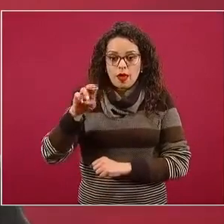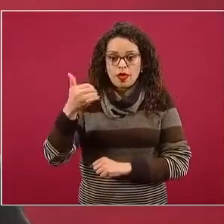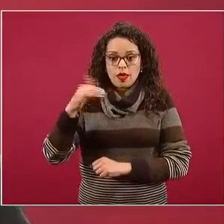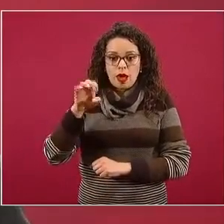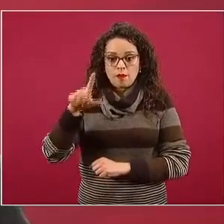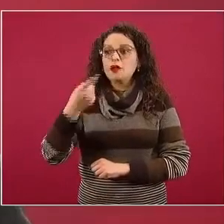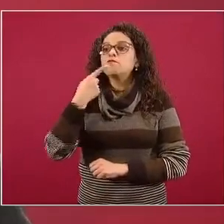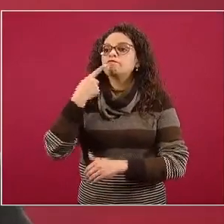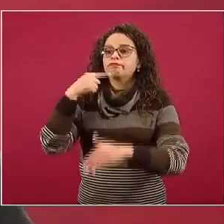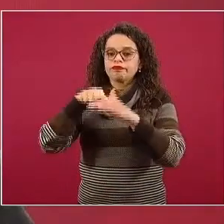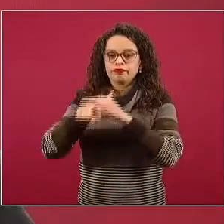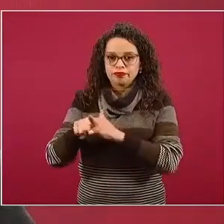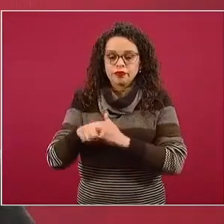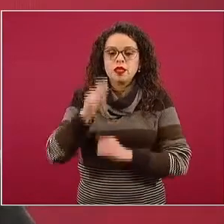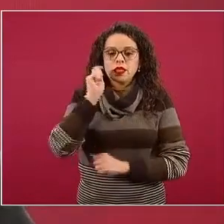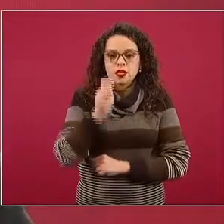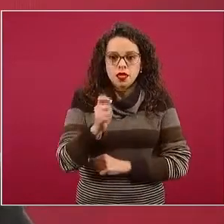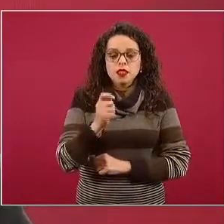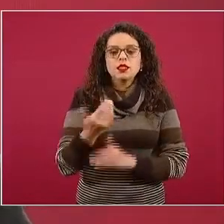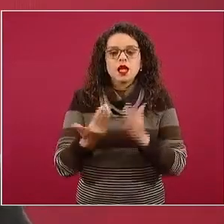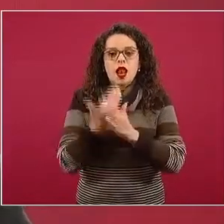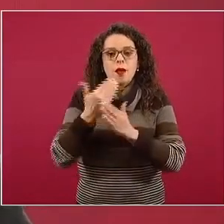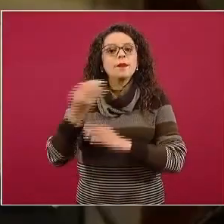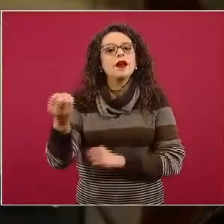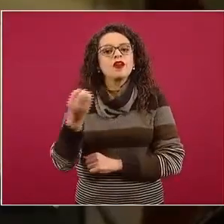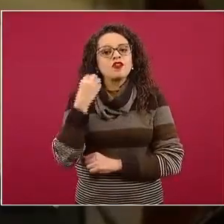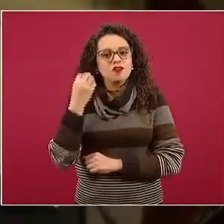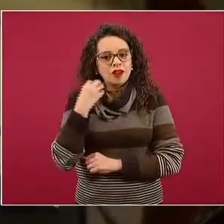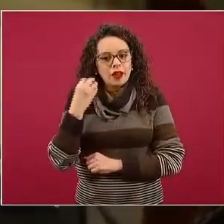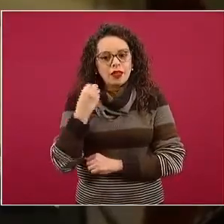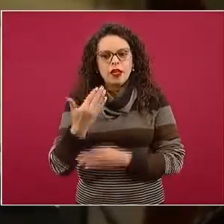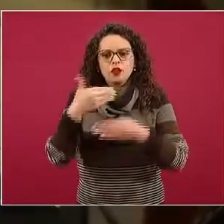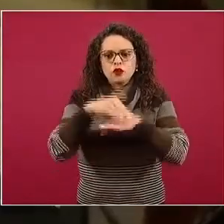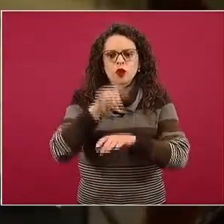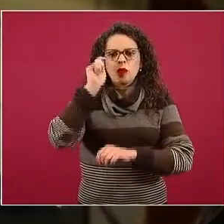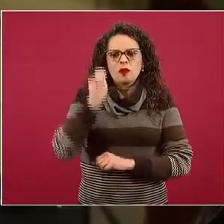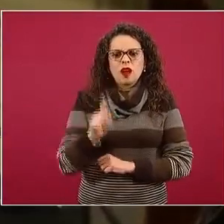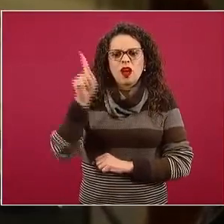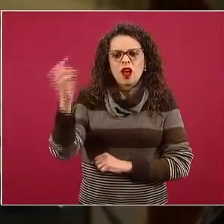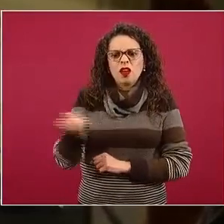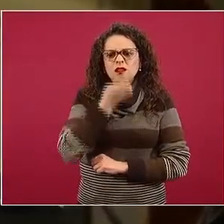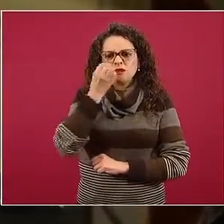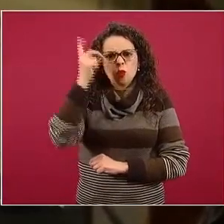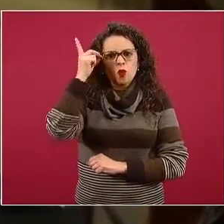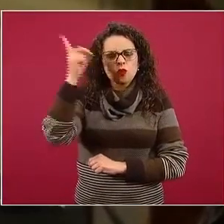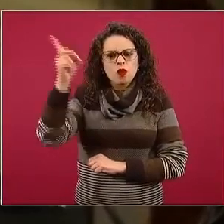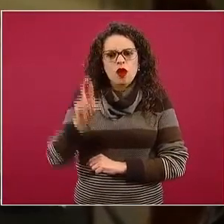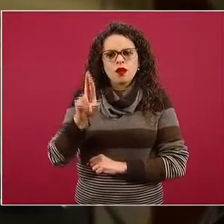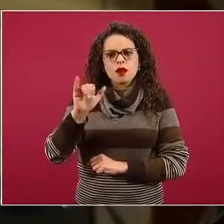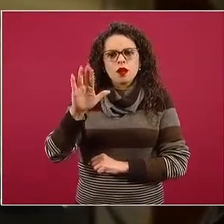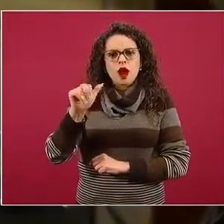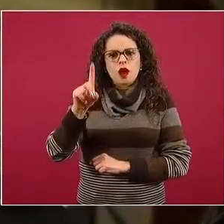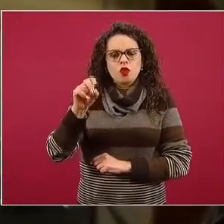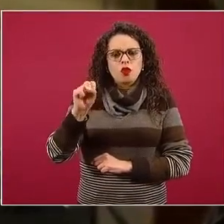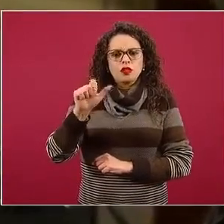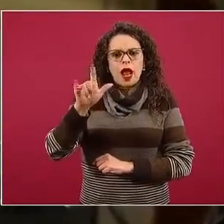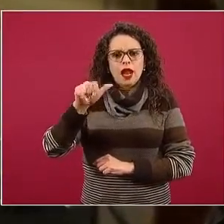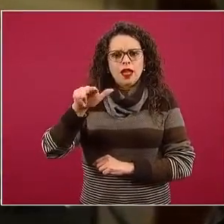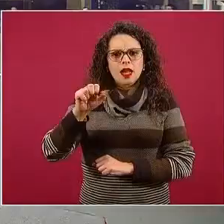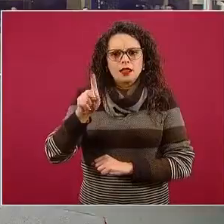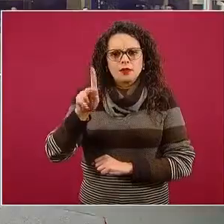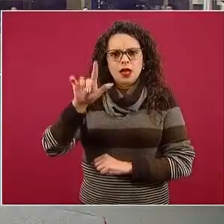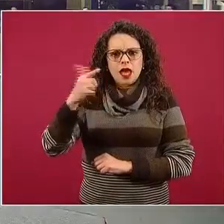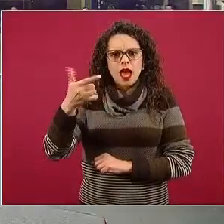en la conferencia mañanera sobre este colegio del dueño de Ricardo Salinas Pliego de TV